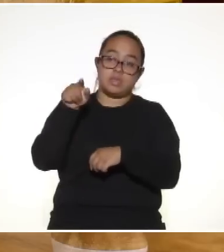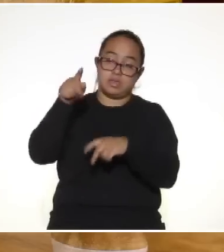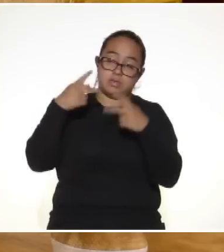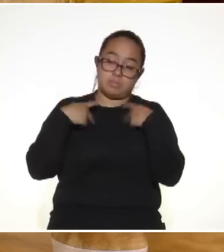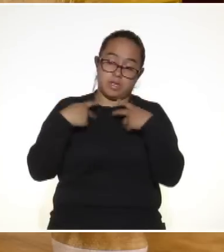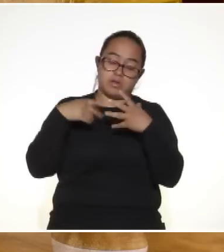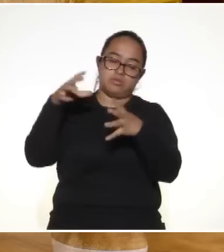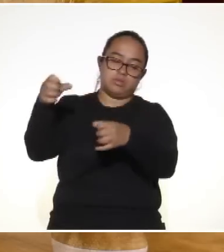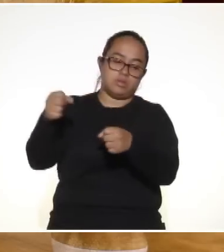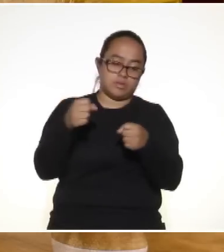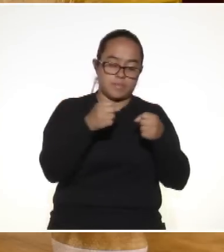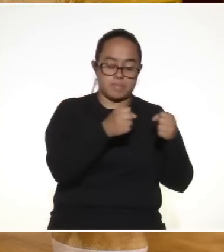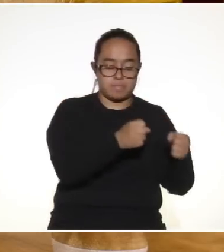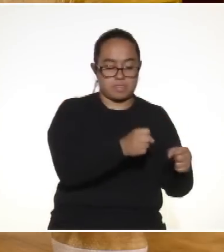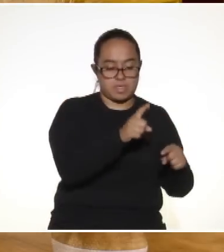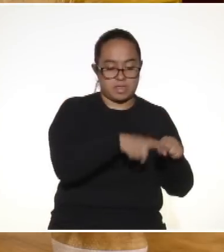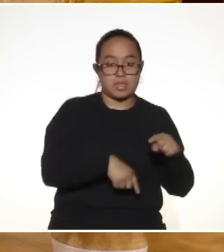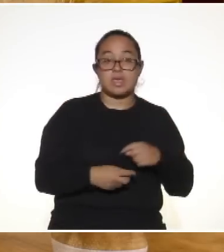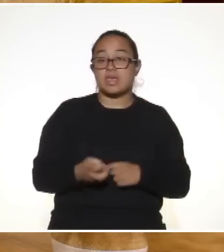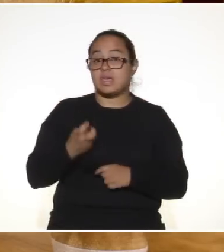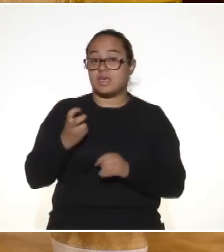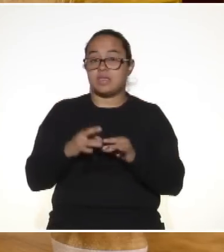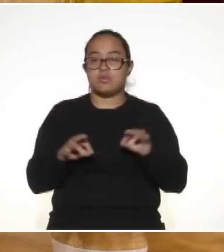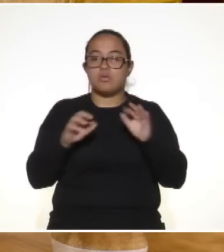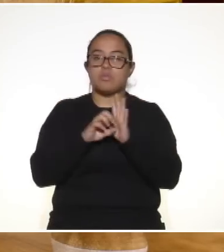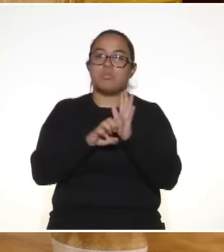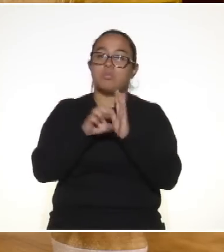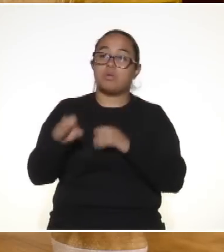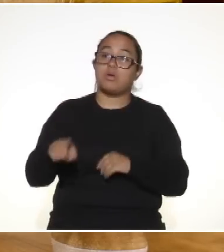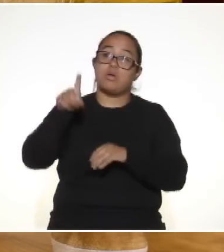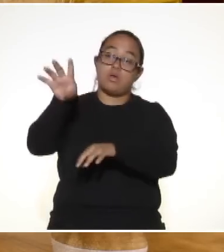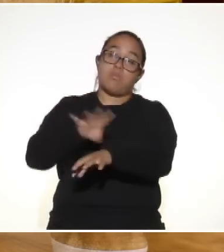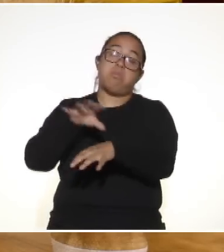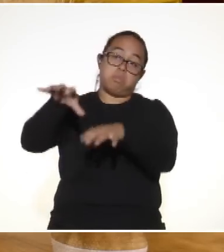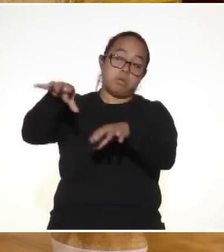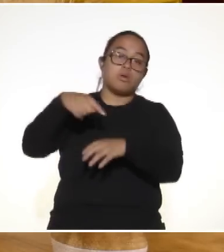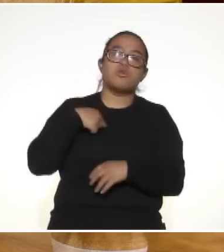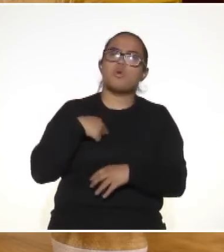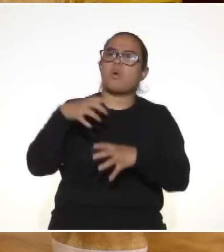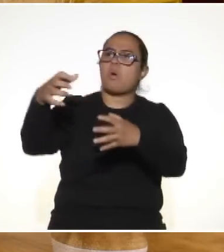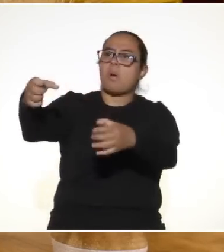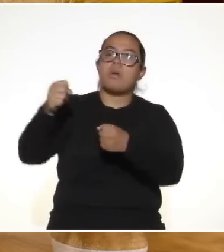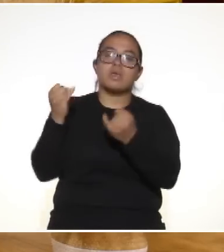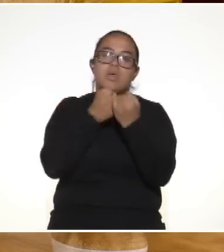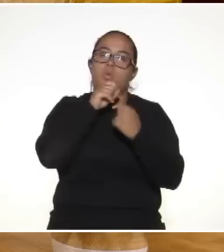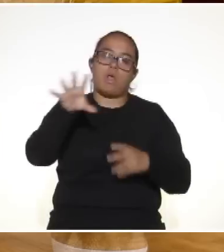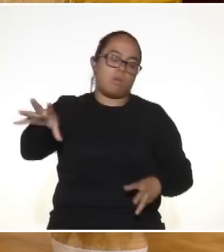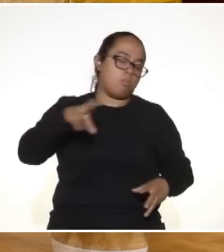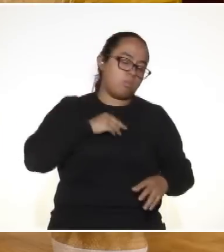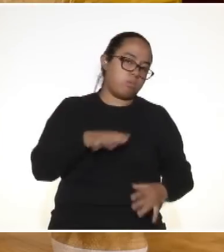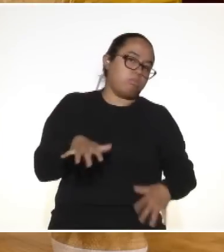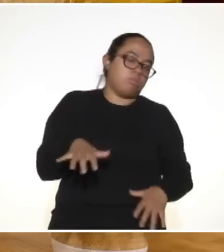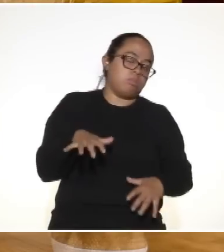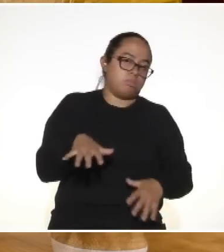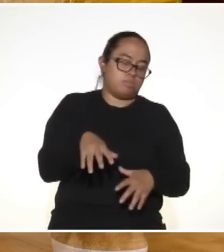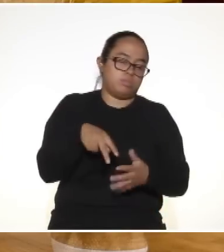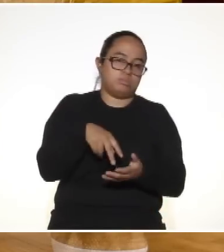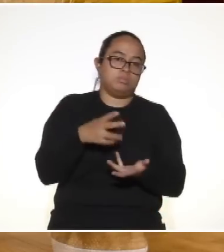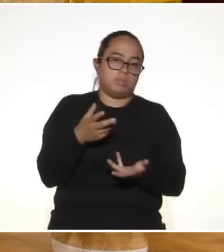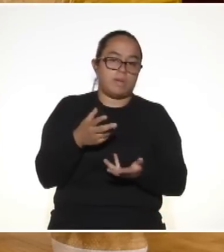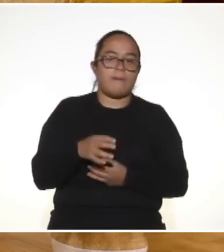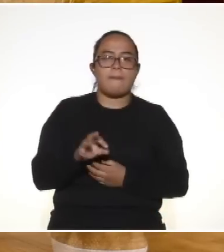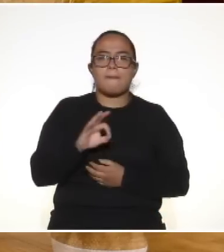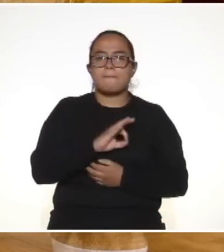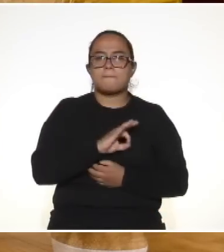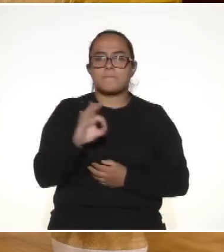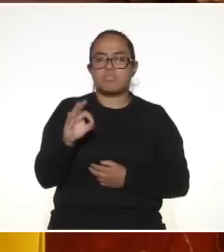paciente. Yo creo que ahí estás tocando un punto muy clave. Si tú tocas a alguien que se esté electrocutando, te vas a electrocutar Claro, tú también. También. Sí. Ok. Lo puedes